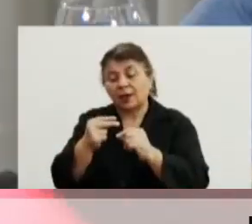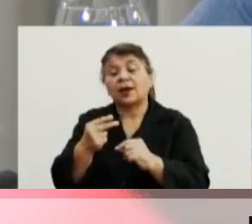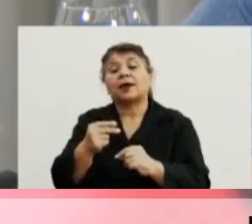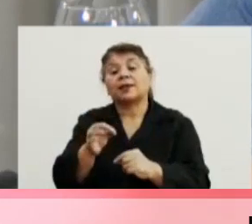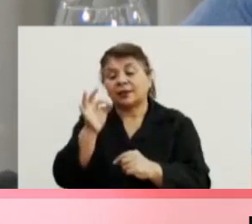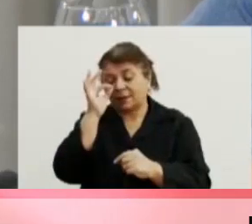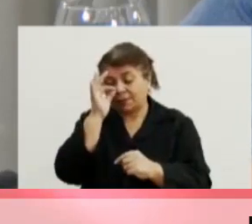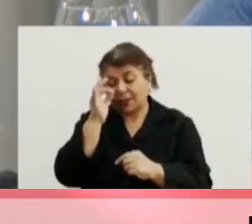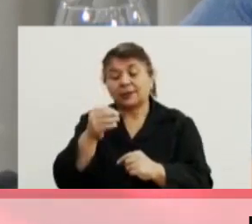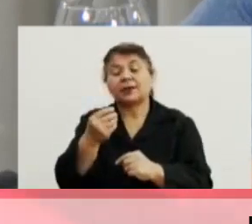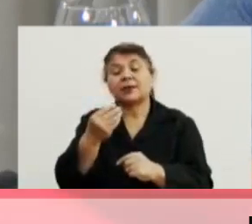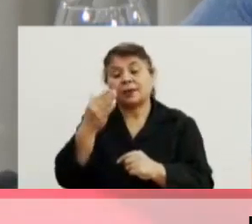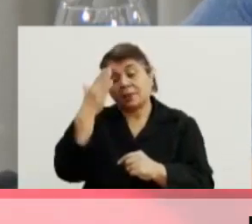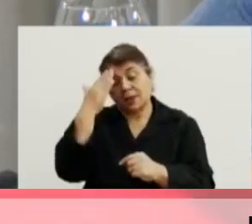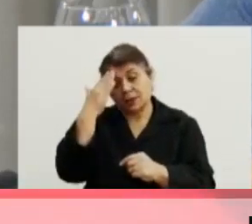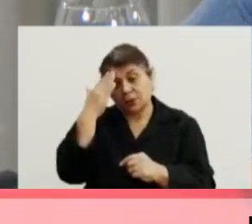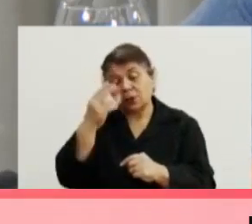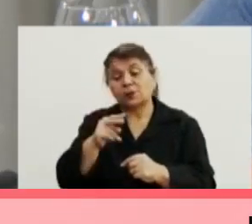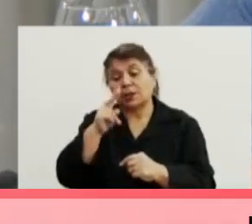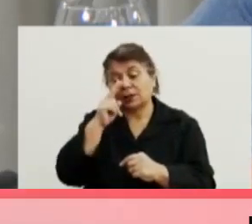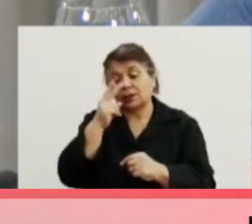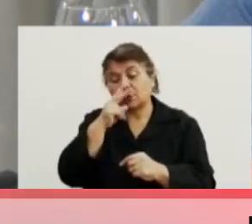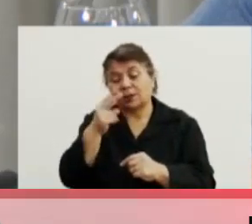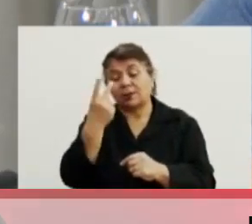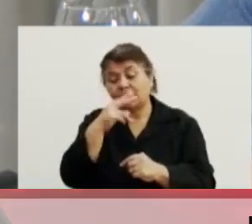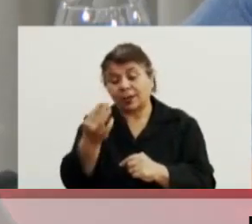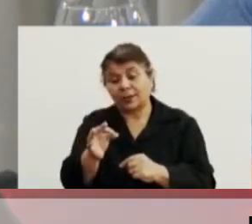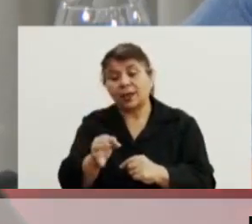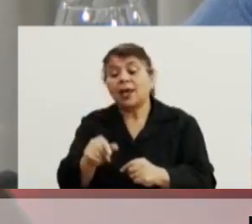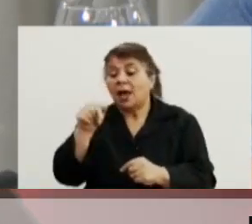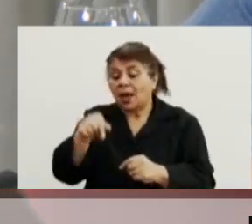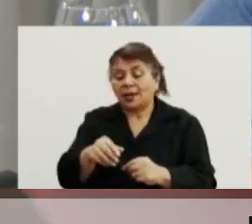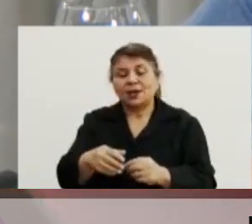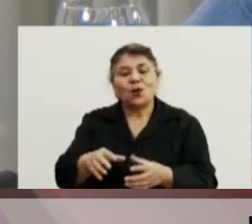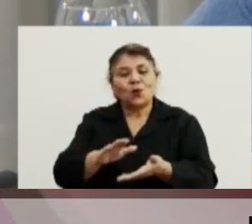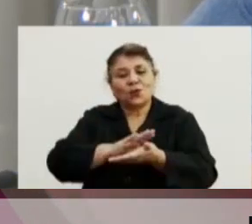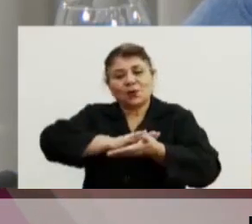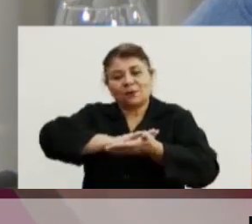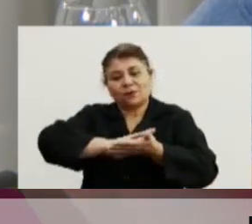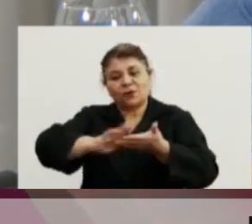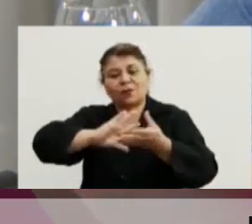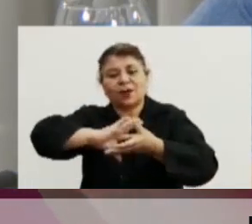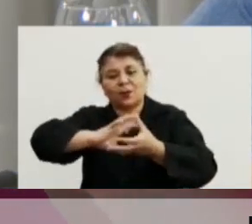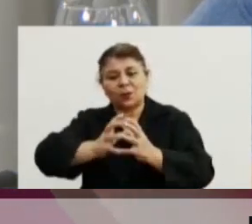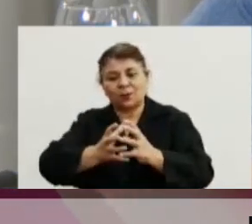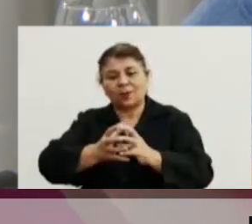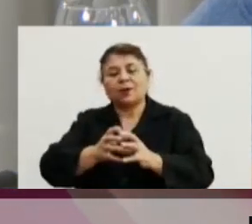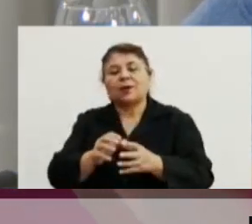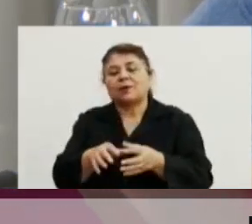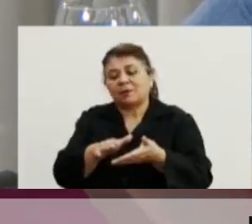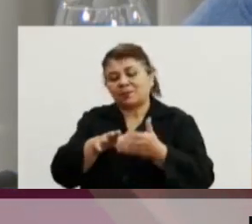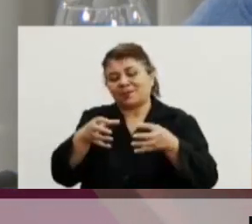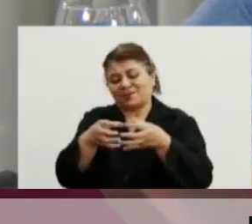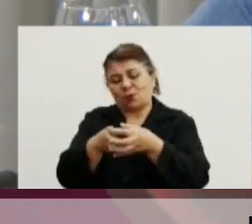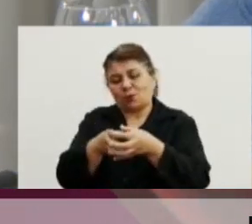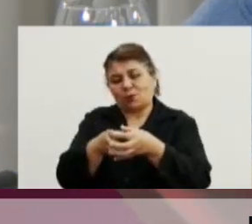no para. El ministro de Educación garantizó el pago a docentes y la continuidad. Felipe de los Ríos detalló que son medidas implementadas